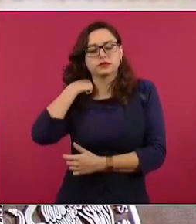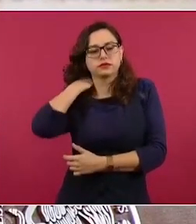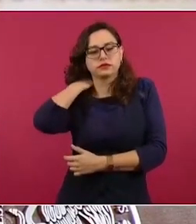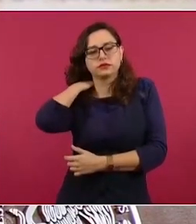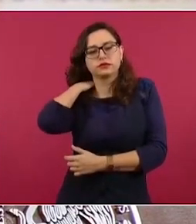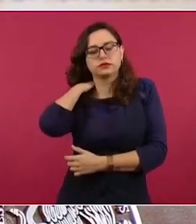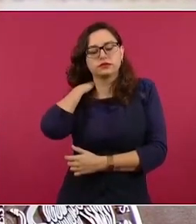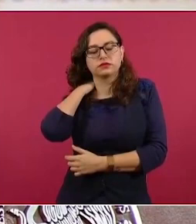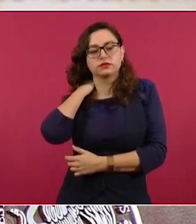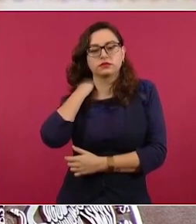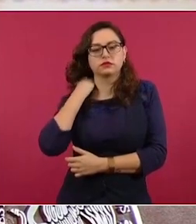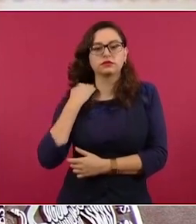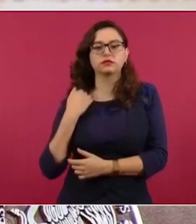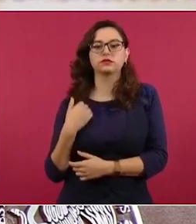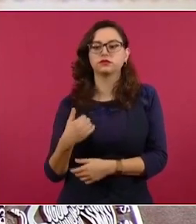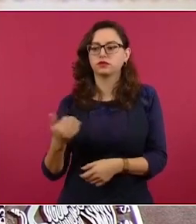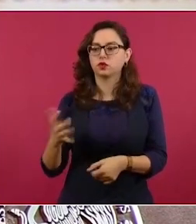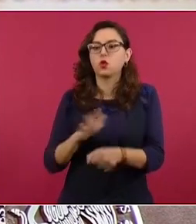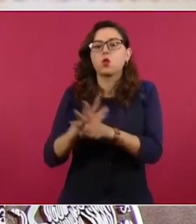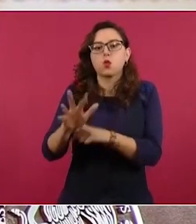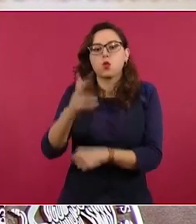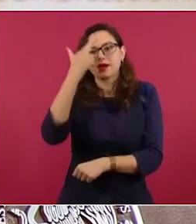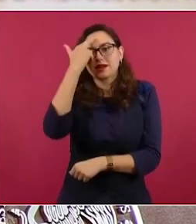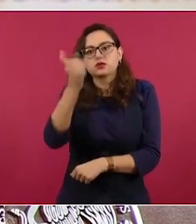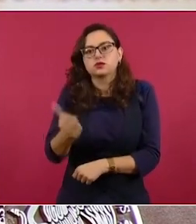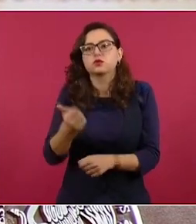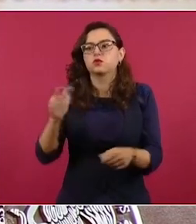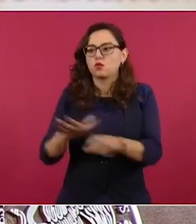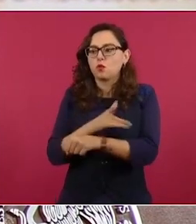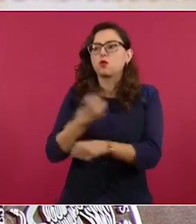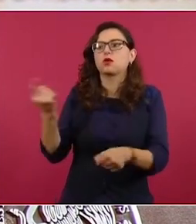buscando las causas.